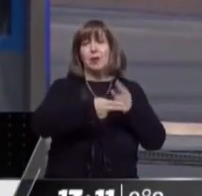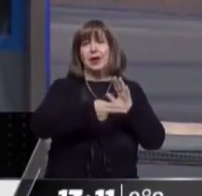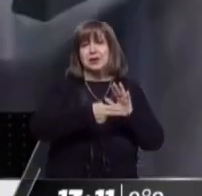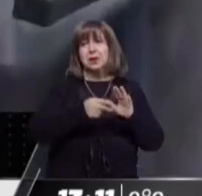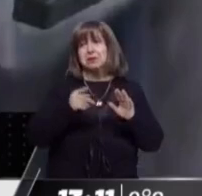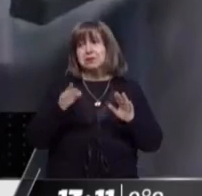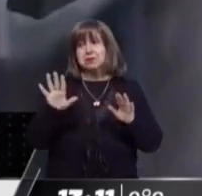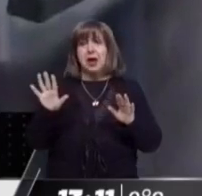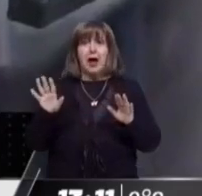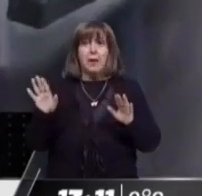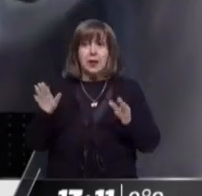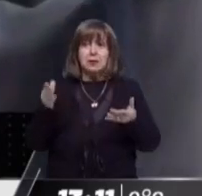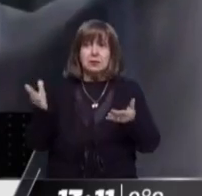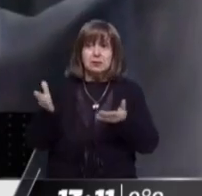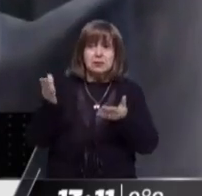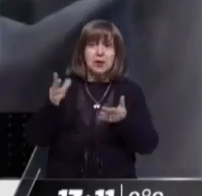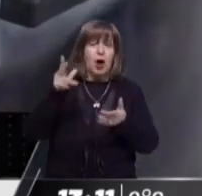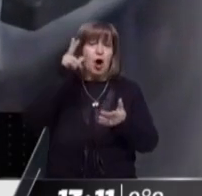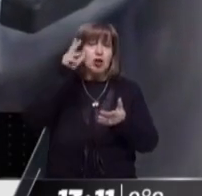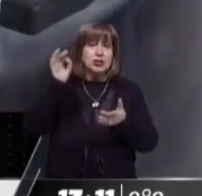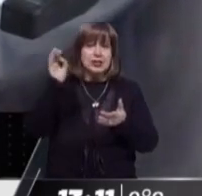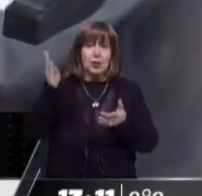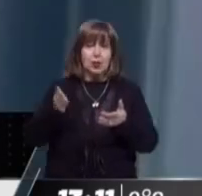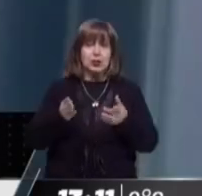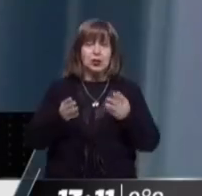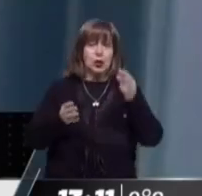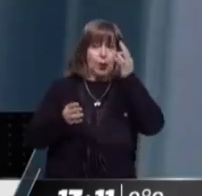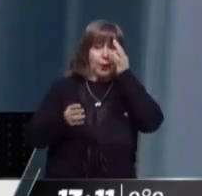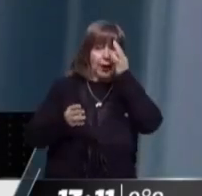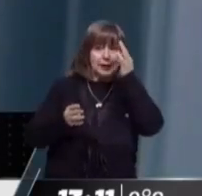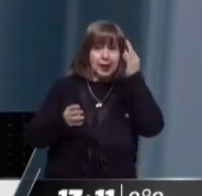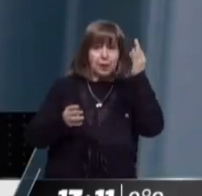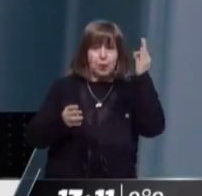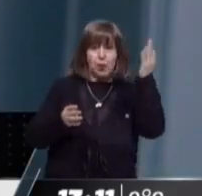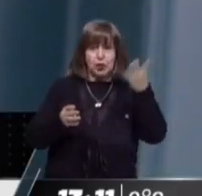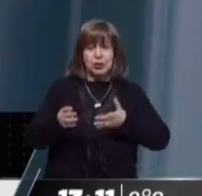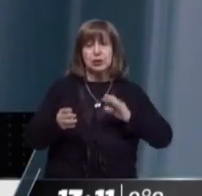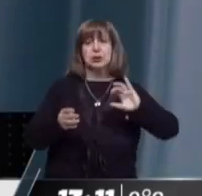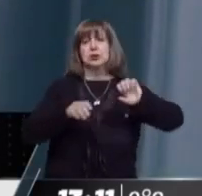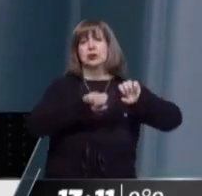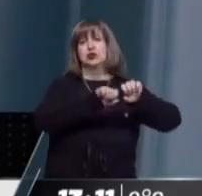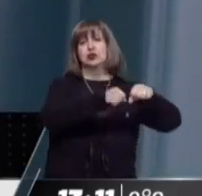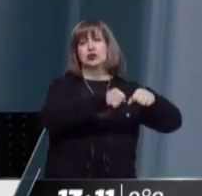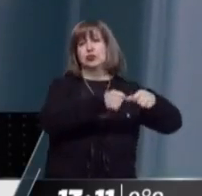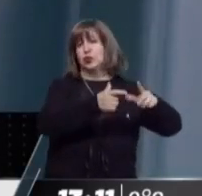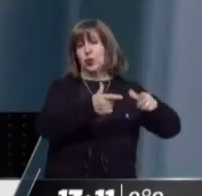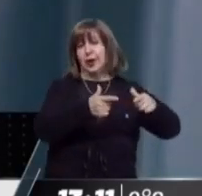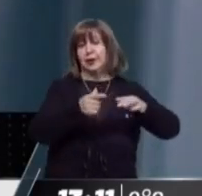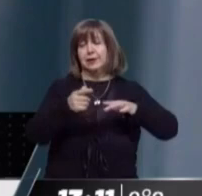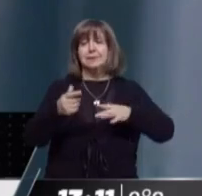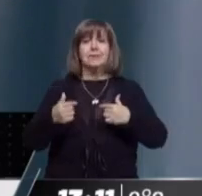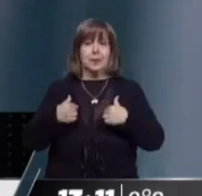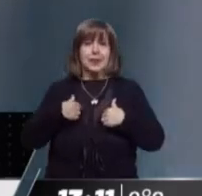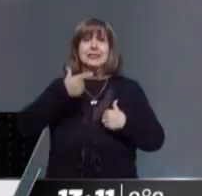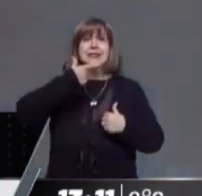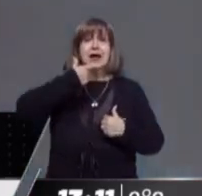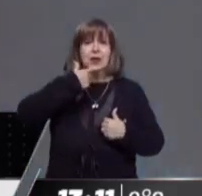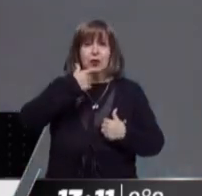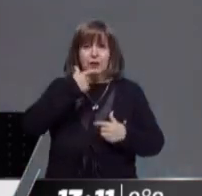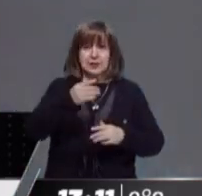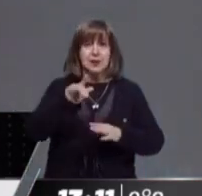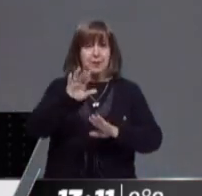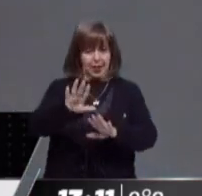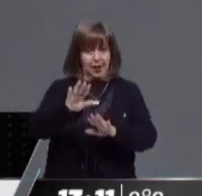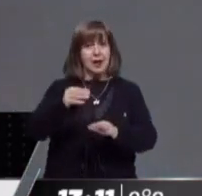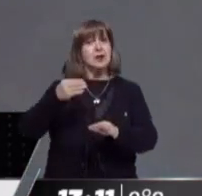debería cortar el suministro en las próximas horas como sí está pasando en el otro por vos sabes que esta mañana eh